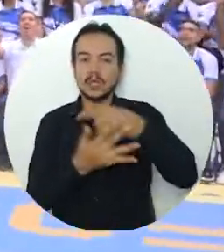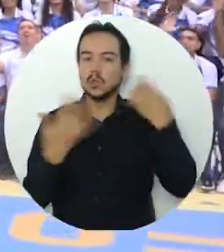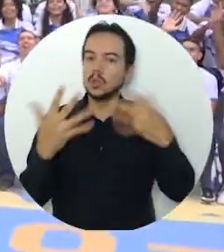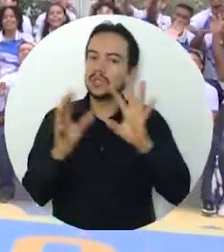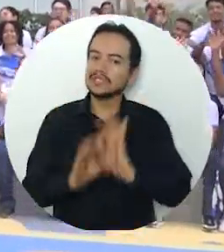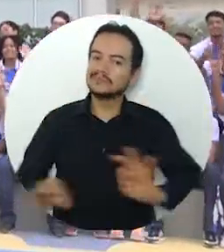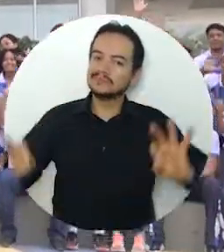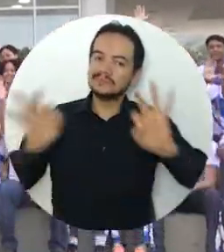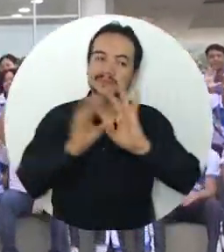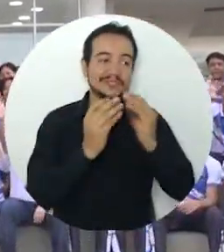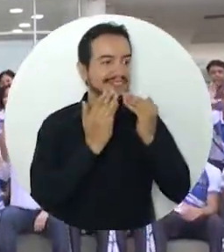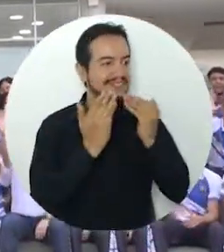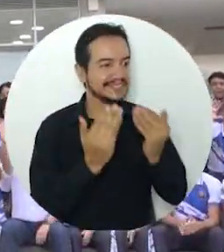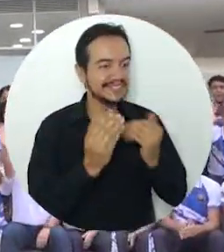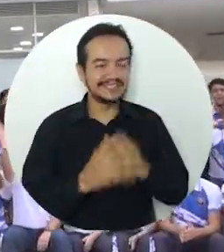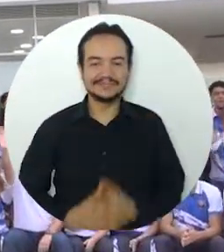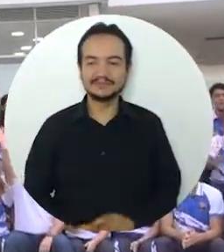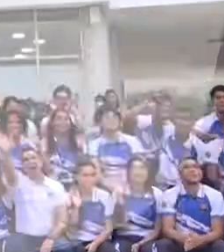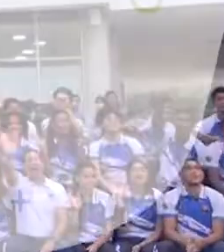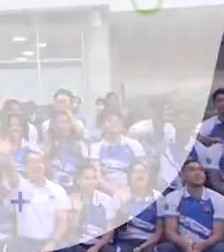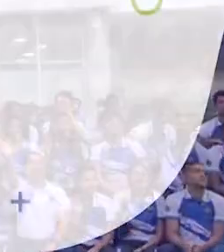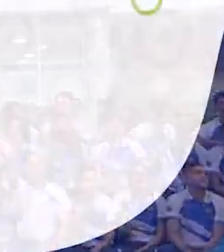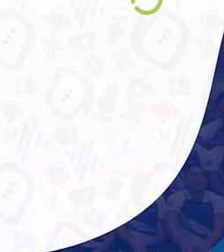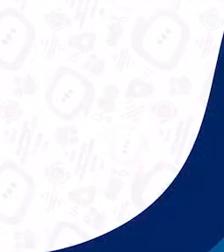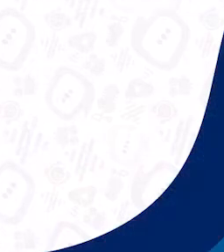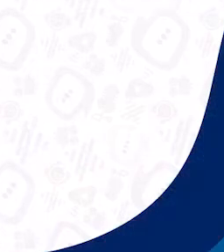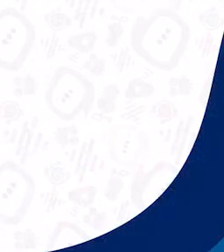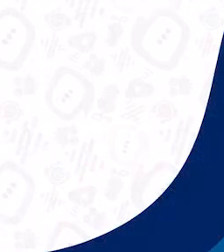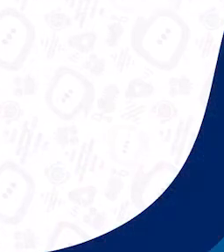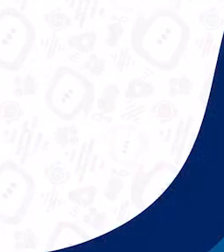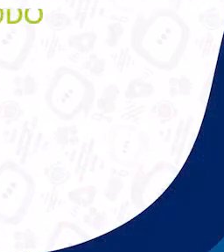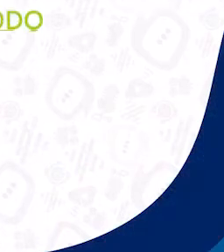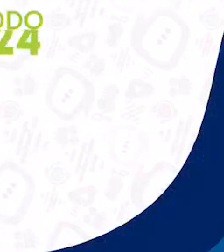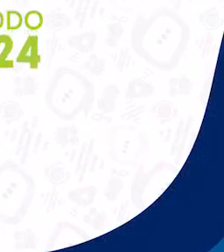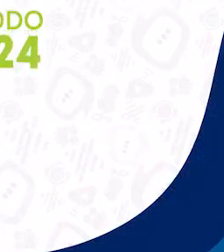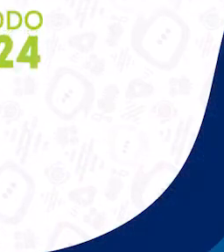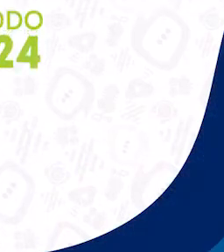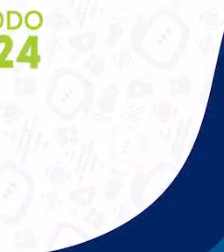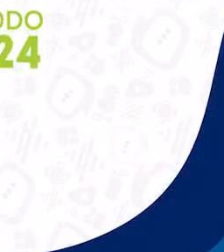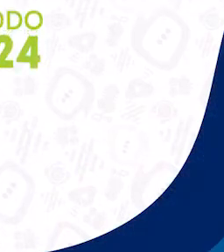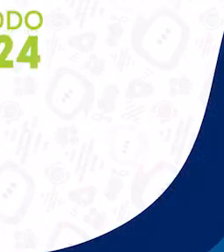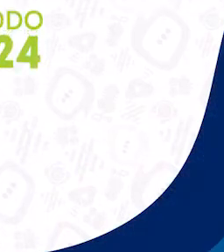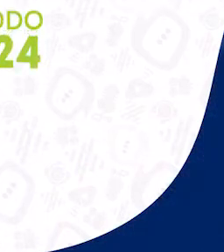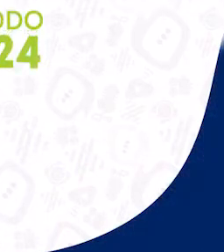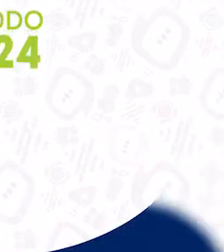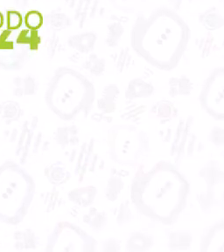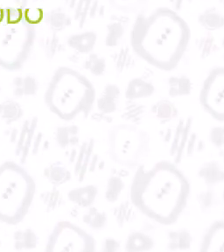Universidad del Magdalena, aún más incluyente e innovadora.